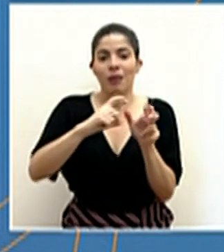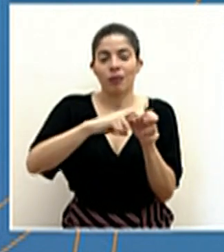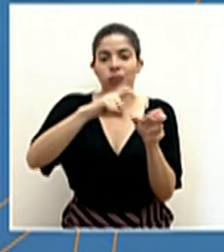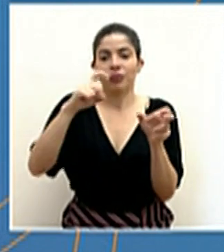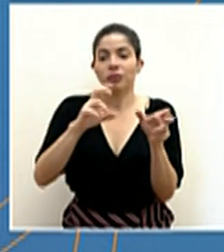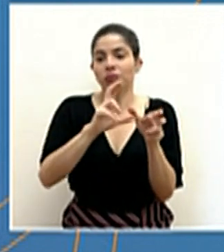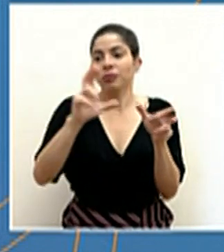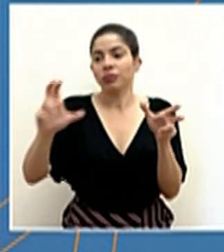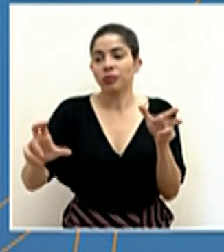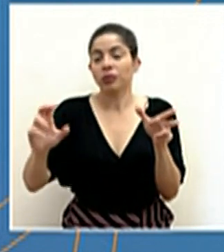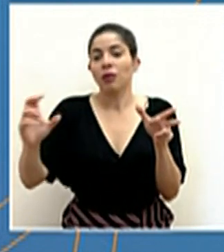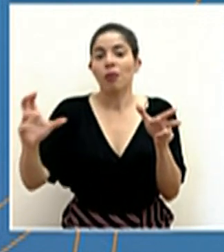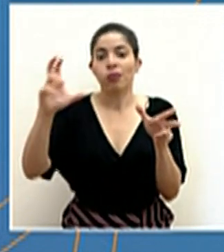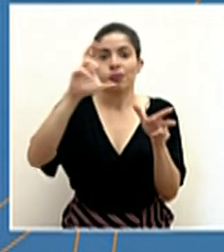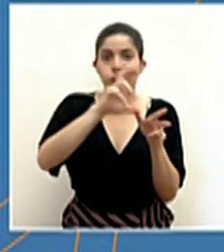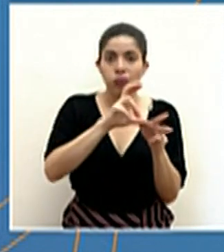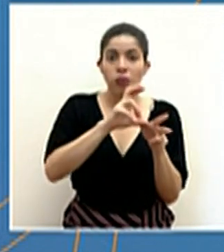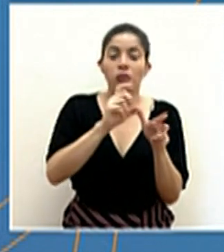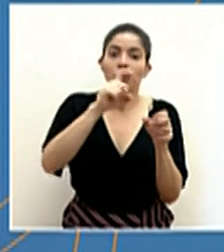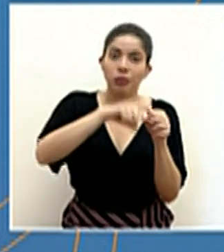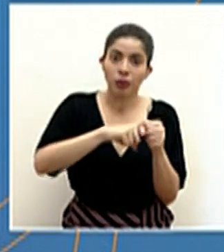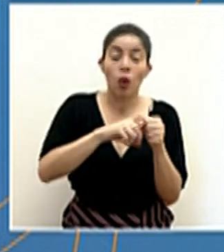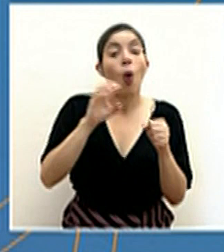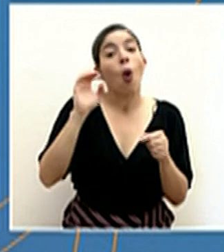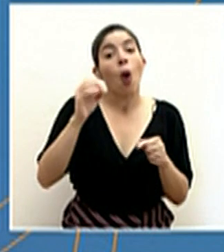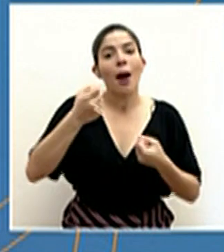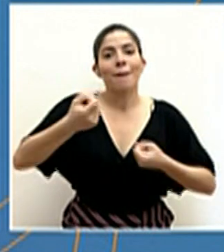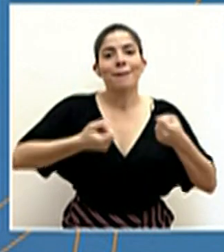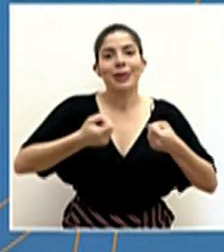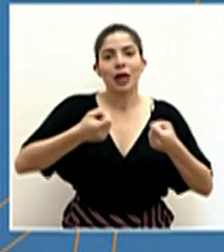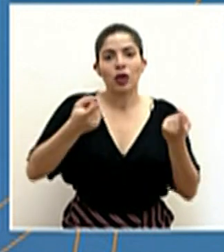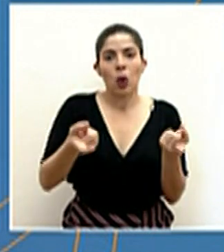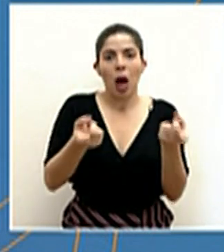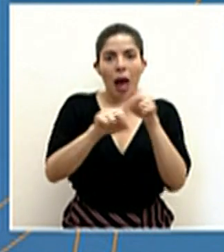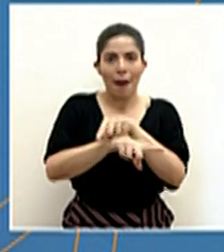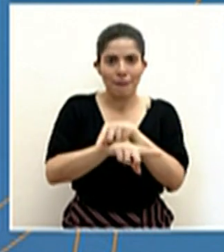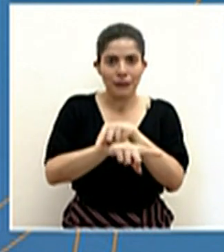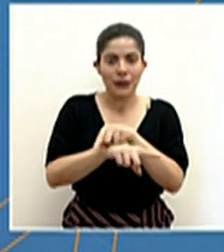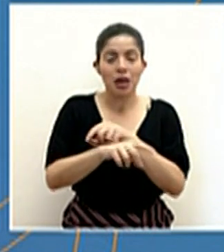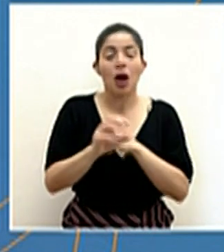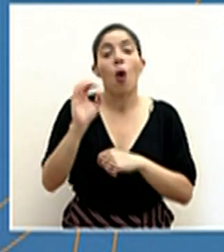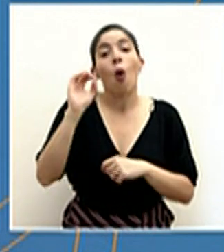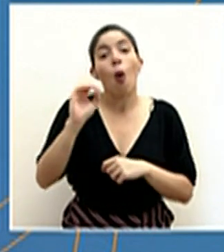piloto, o bien para realizar el tránsito internacional